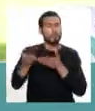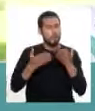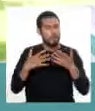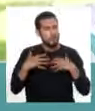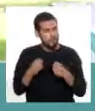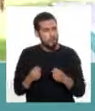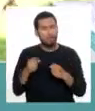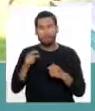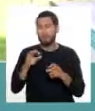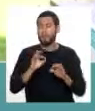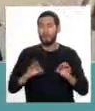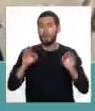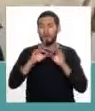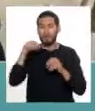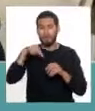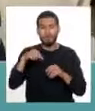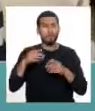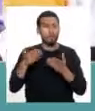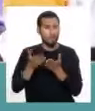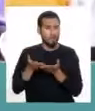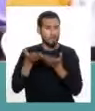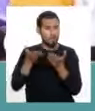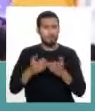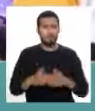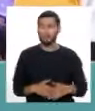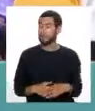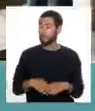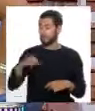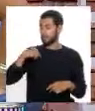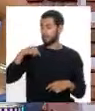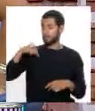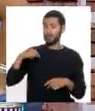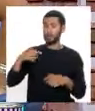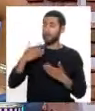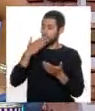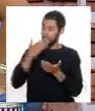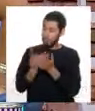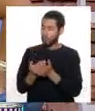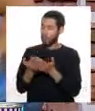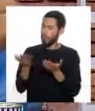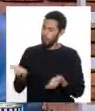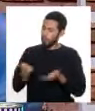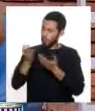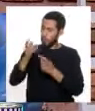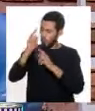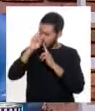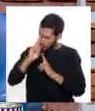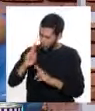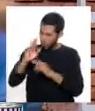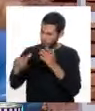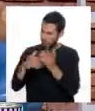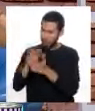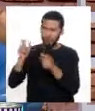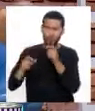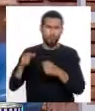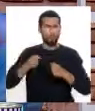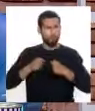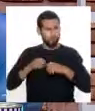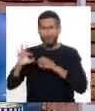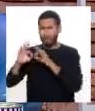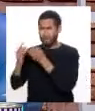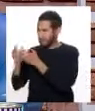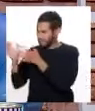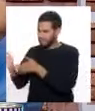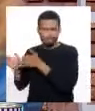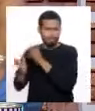salud los más requeridos en estas embarcaciones. Bueno, yo desde acá quiero saludar y qué honor a todos esos funcionarios públicos que dejan a su familia